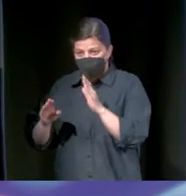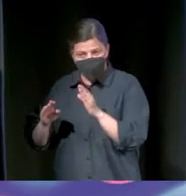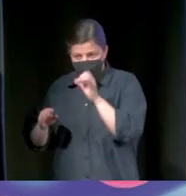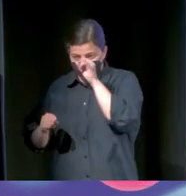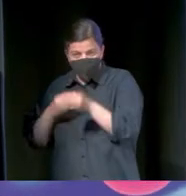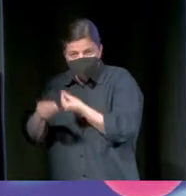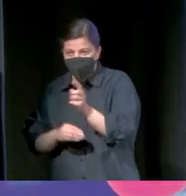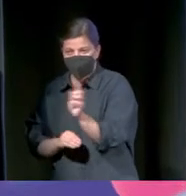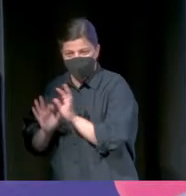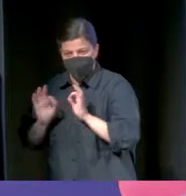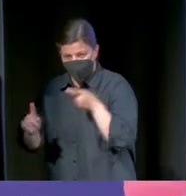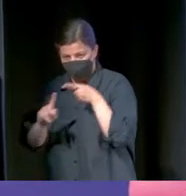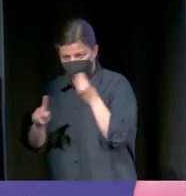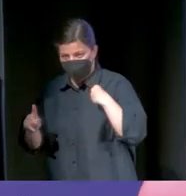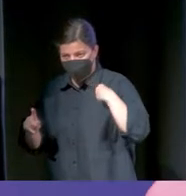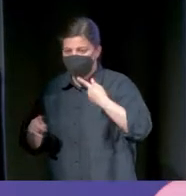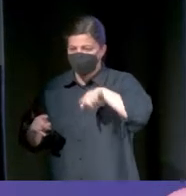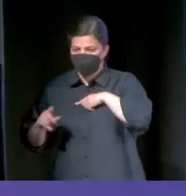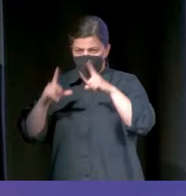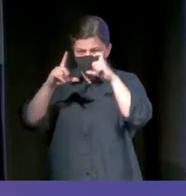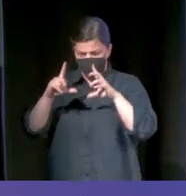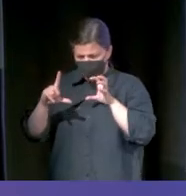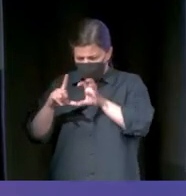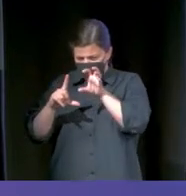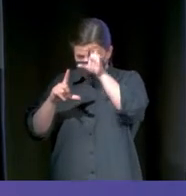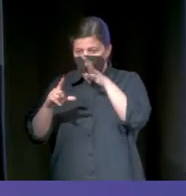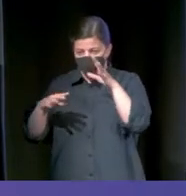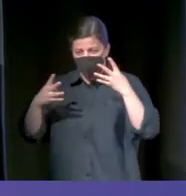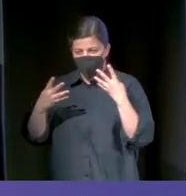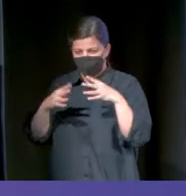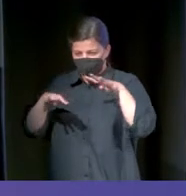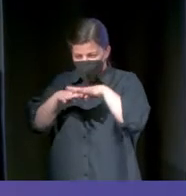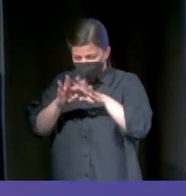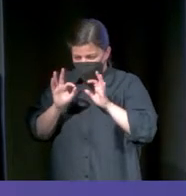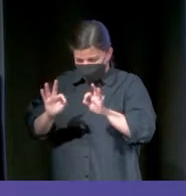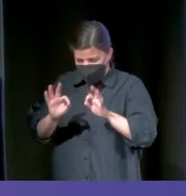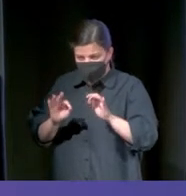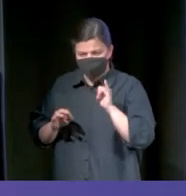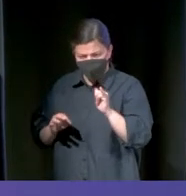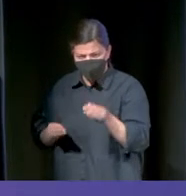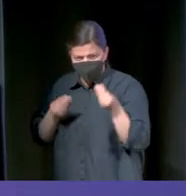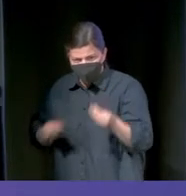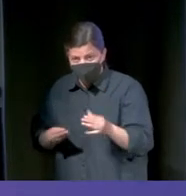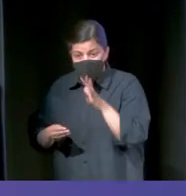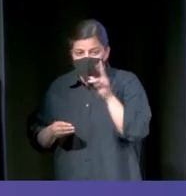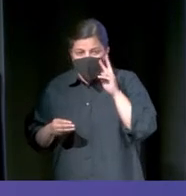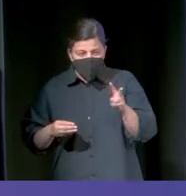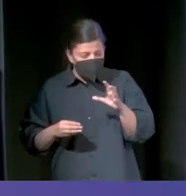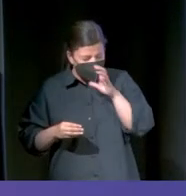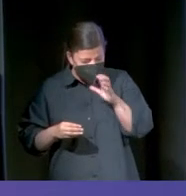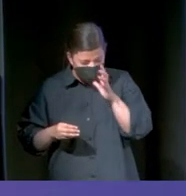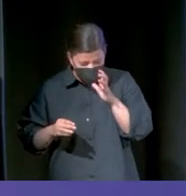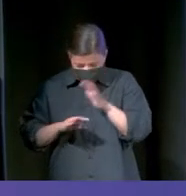separar eso pero hay verdad que nosotros subíamos fotos de instagram porque tenía filtros muy chulos que ahora los ves y son unos filtros horribles